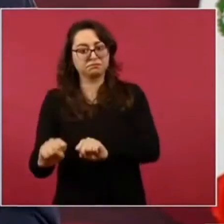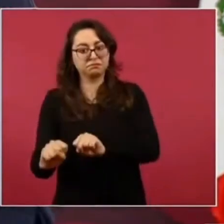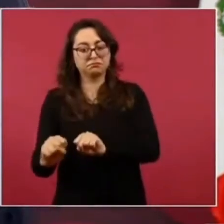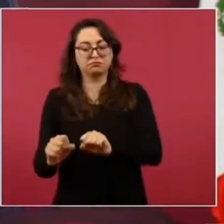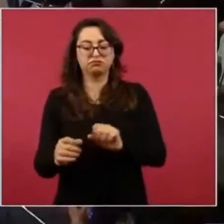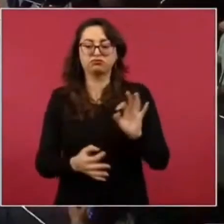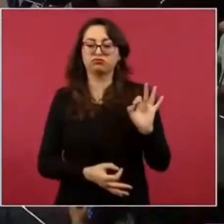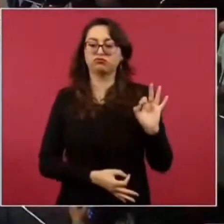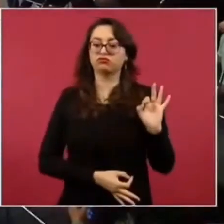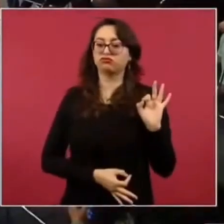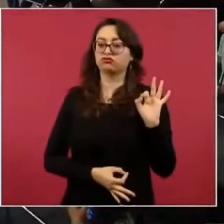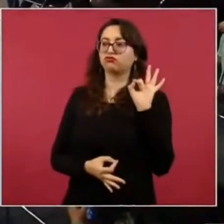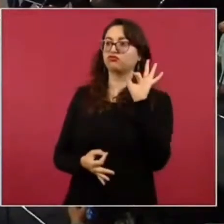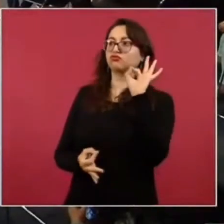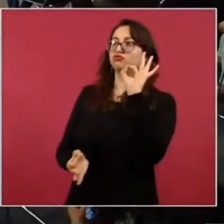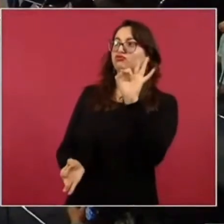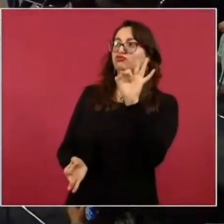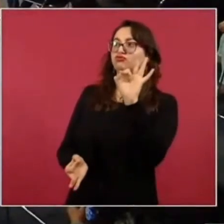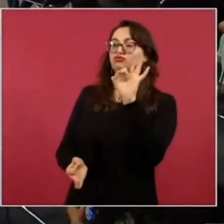del ejercicio